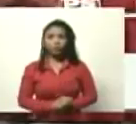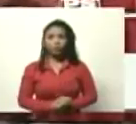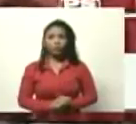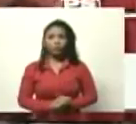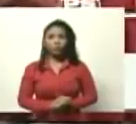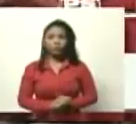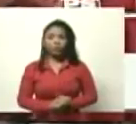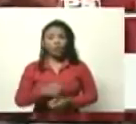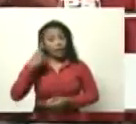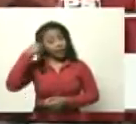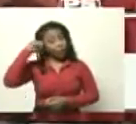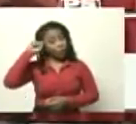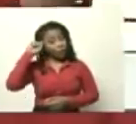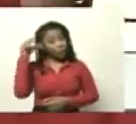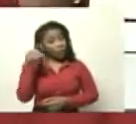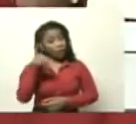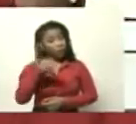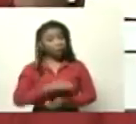Y recuerden además